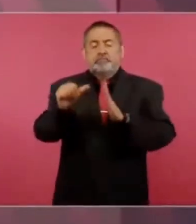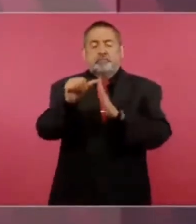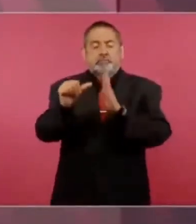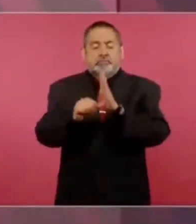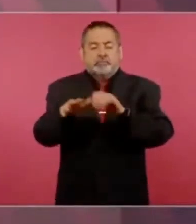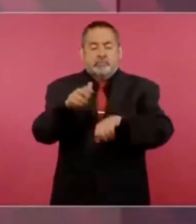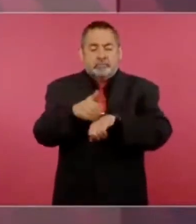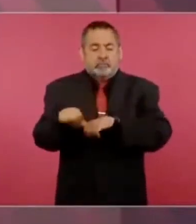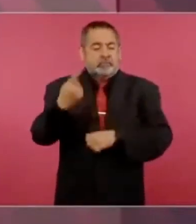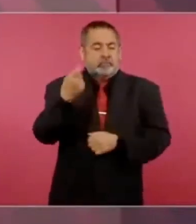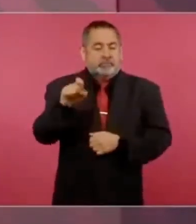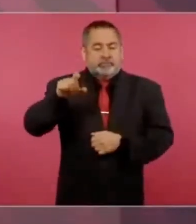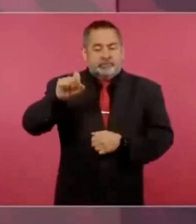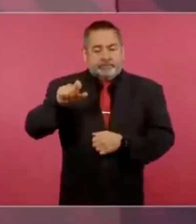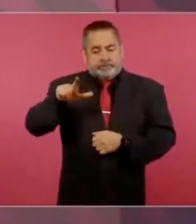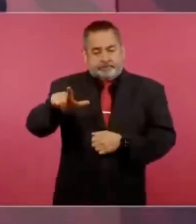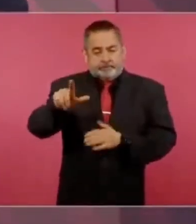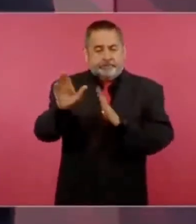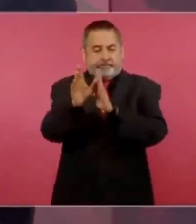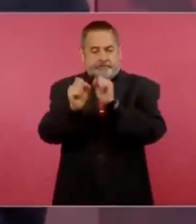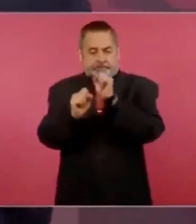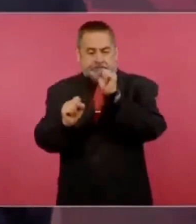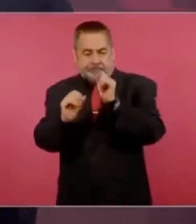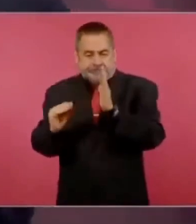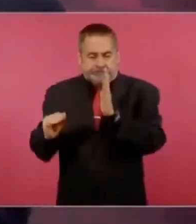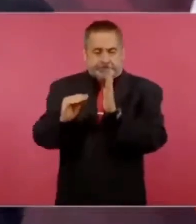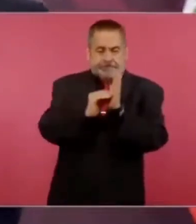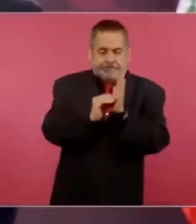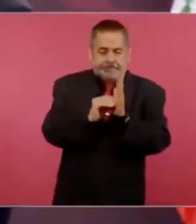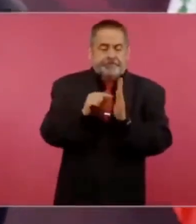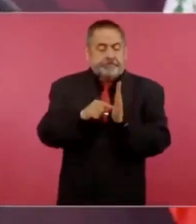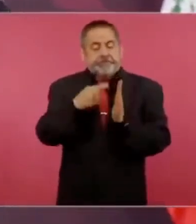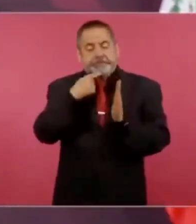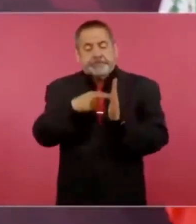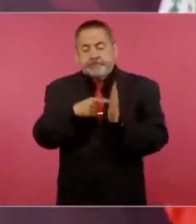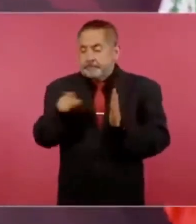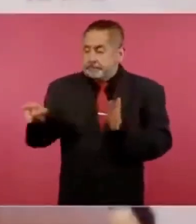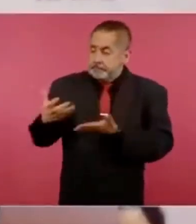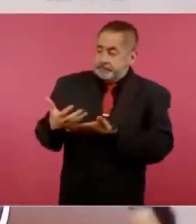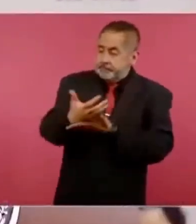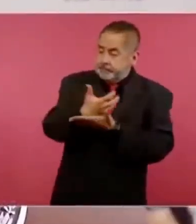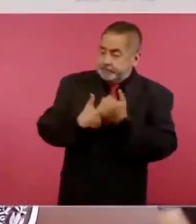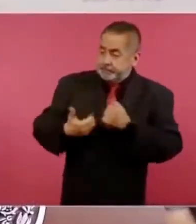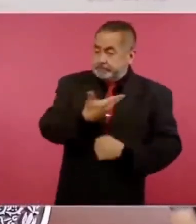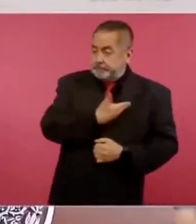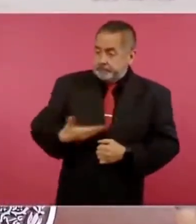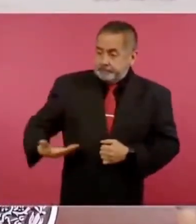artículo 127 de la Constitución que nadie puede ganar más